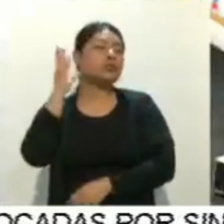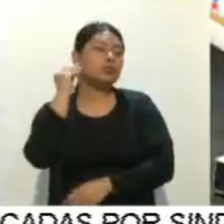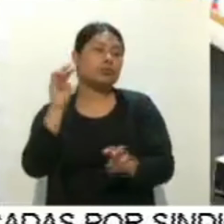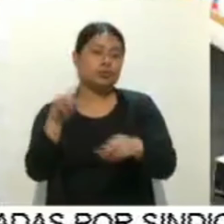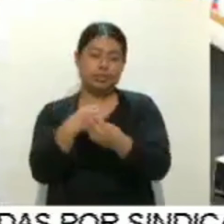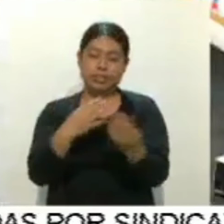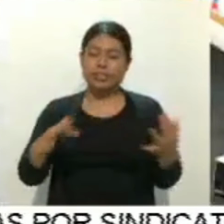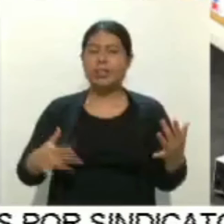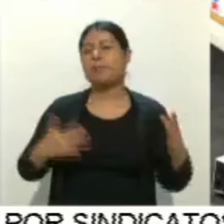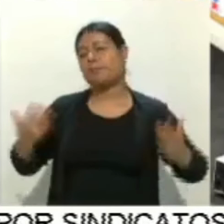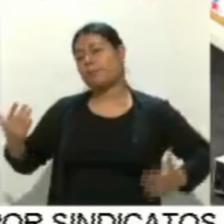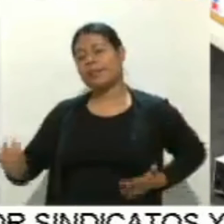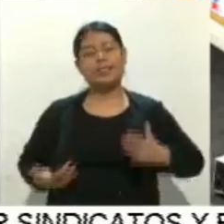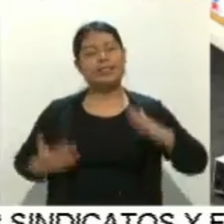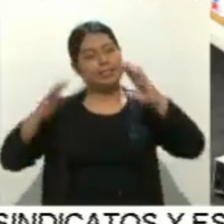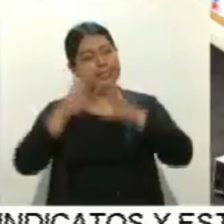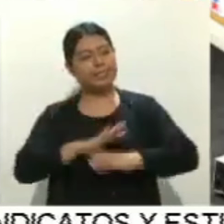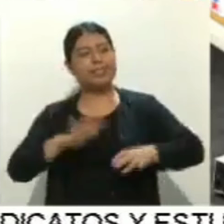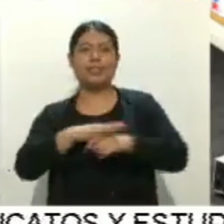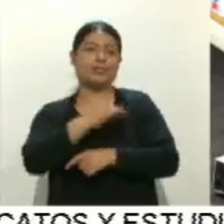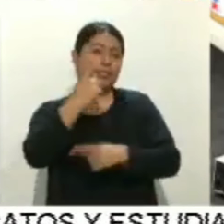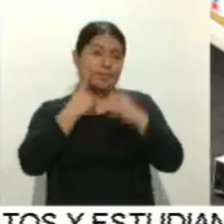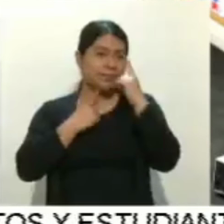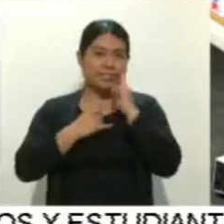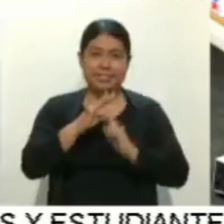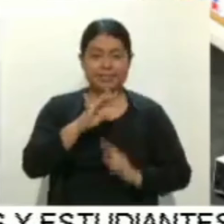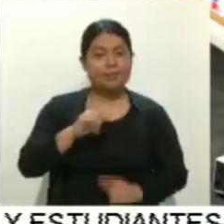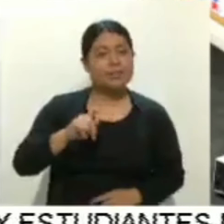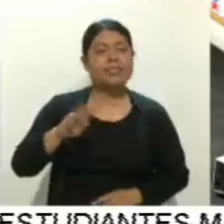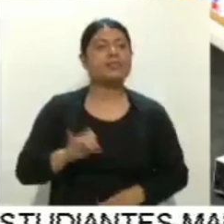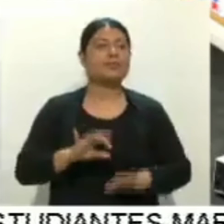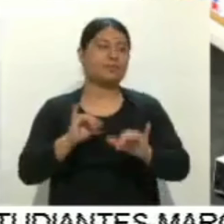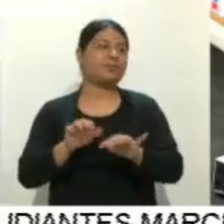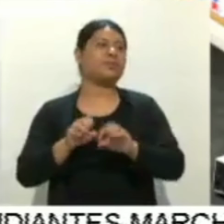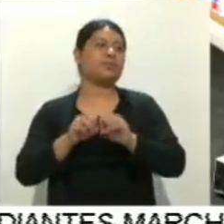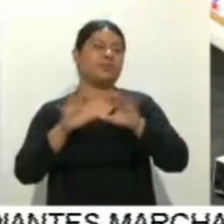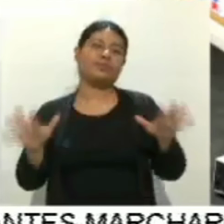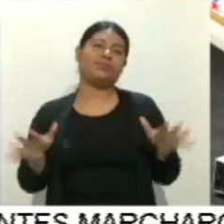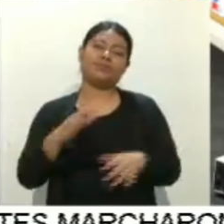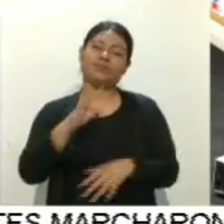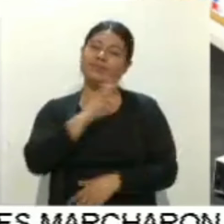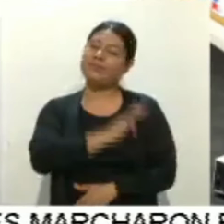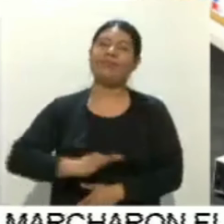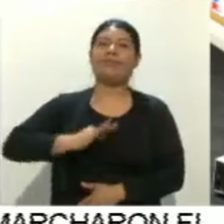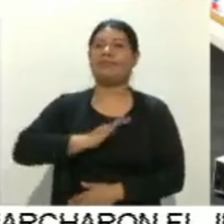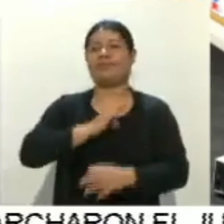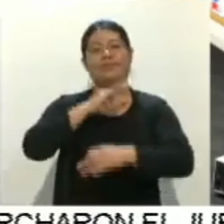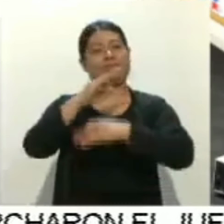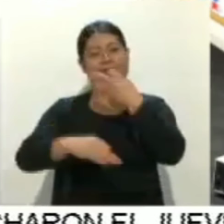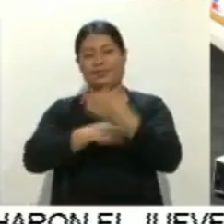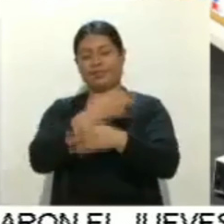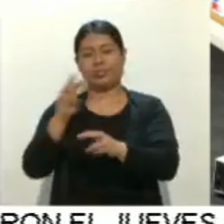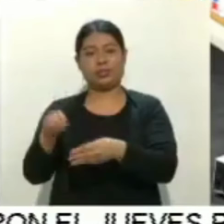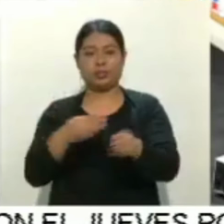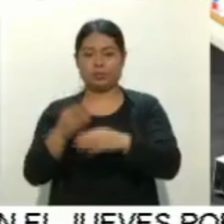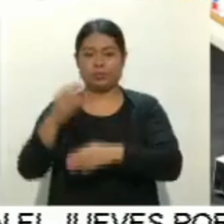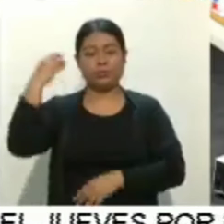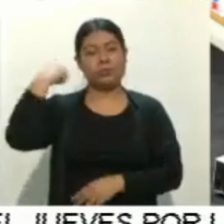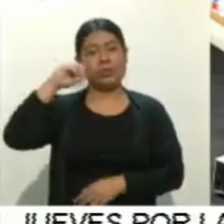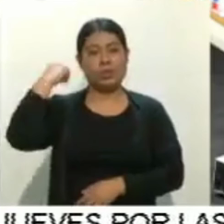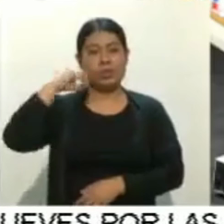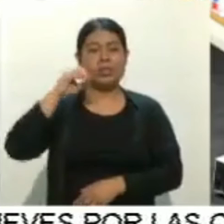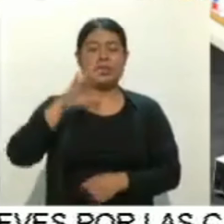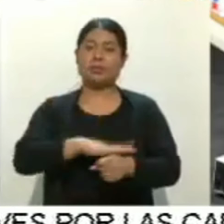hecho bailar, cantar y, ¿por qué no? A veces hasta llorar, mi querida Ivette. Así es, y además una felicitación a todos los músicos de